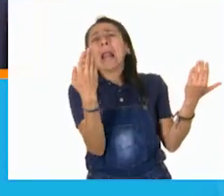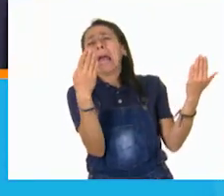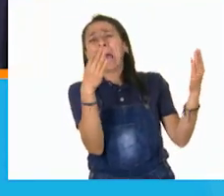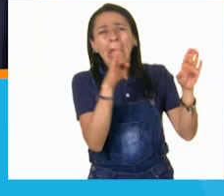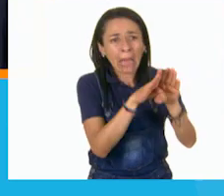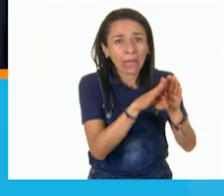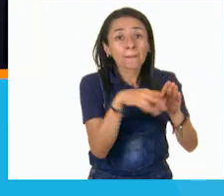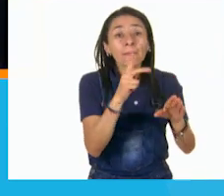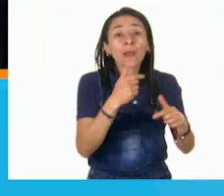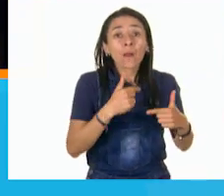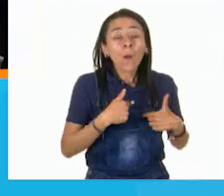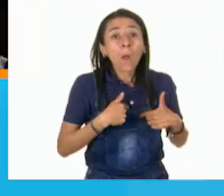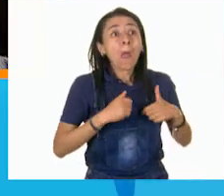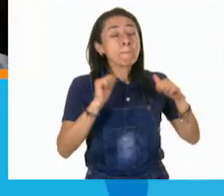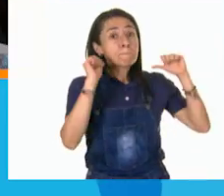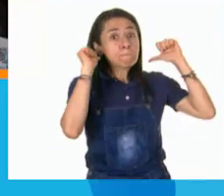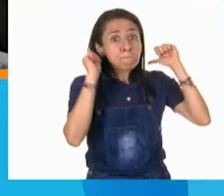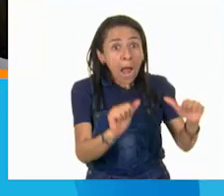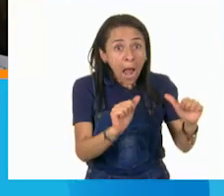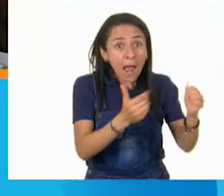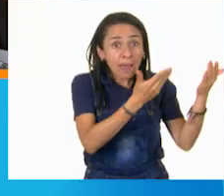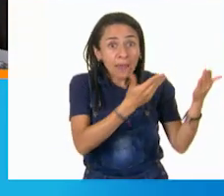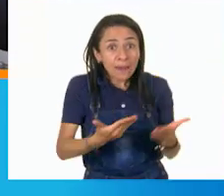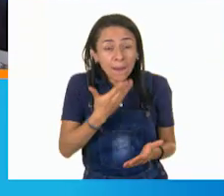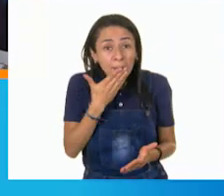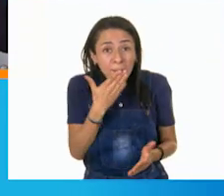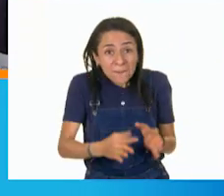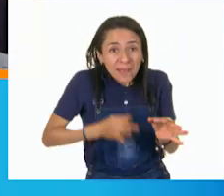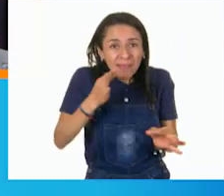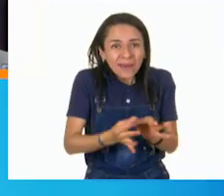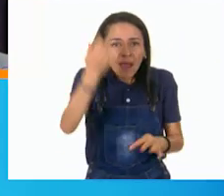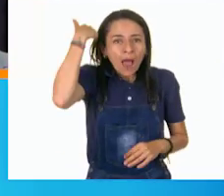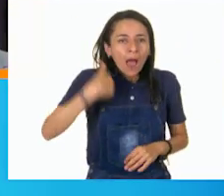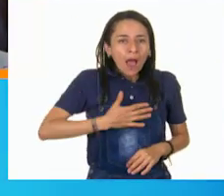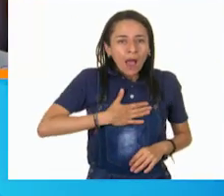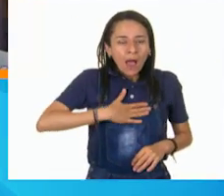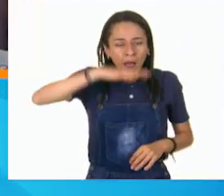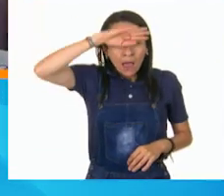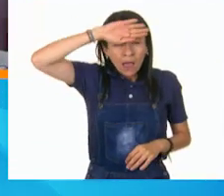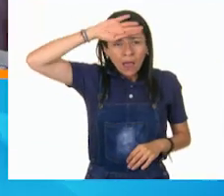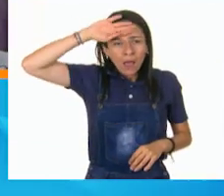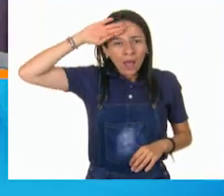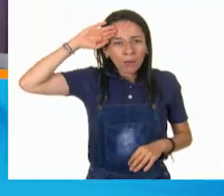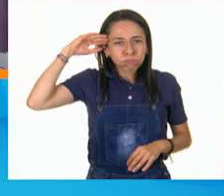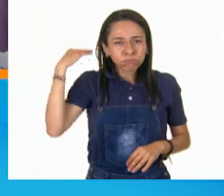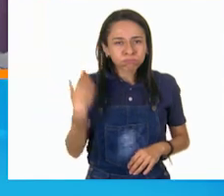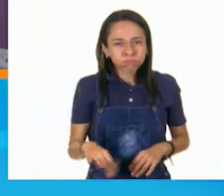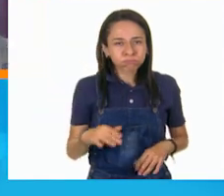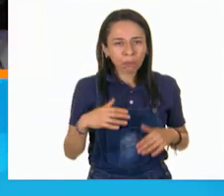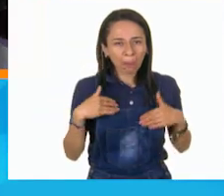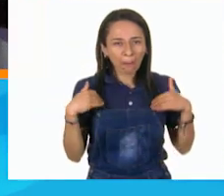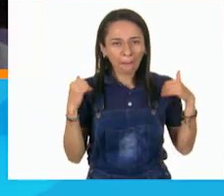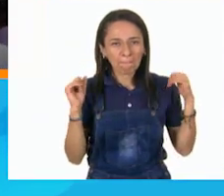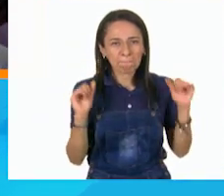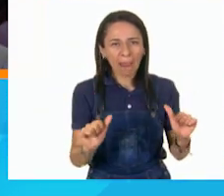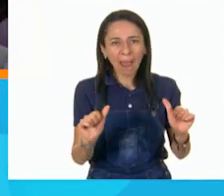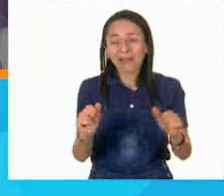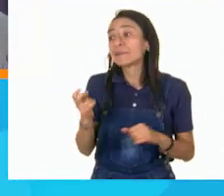alivio. Uf, tienes razón. Creo que has entendido todo muy bien.